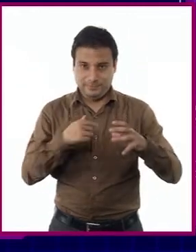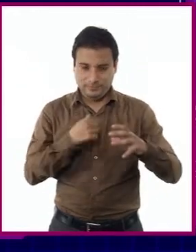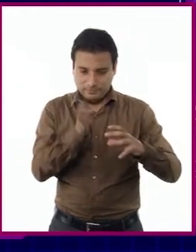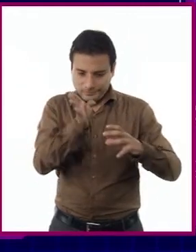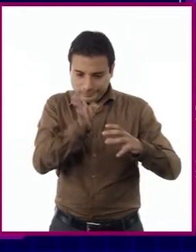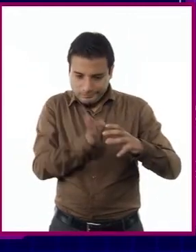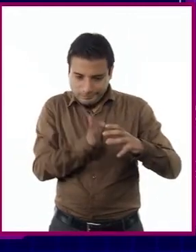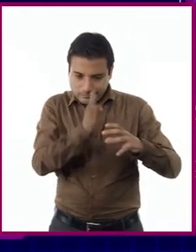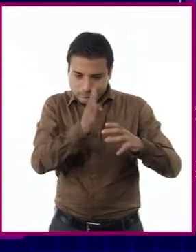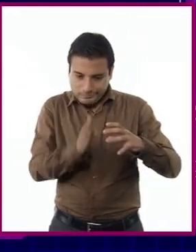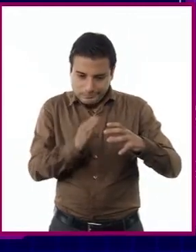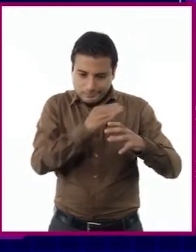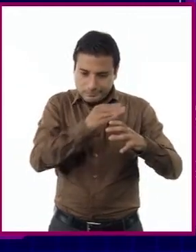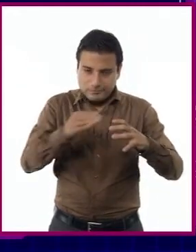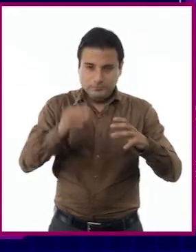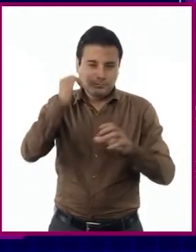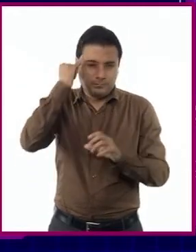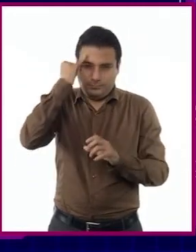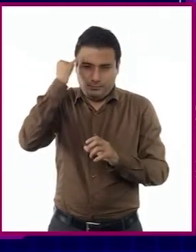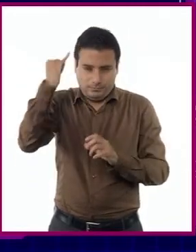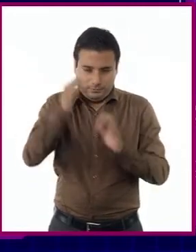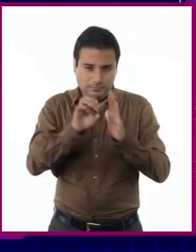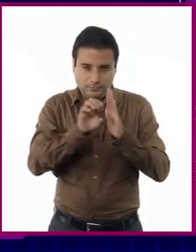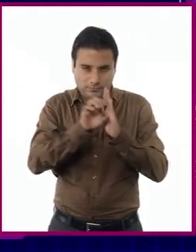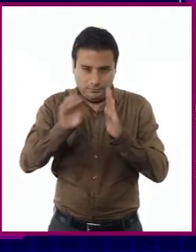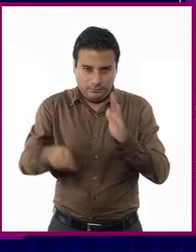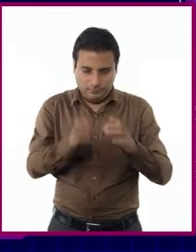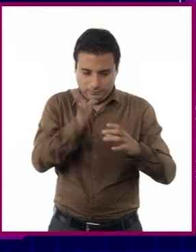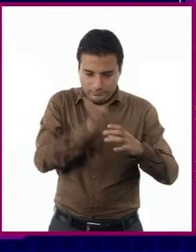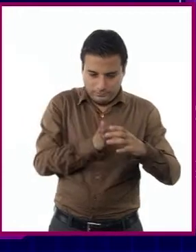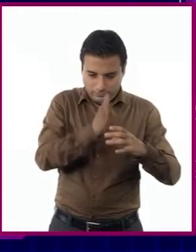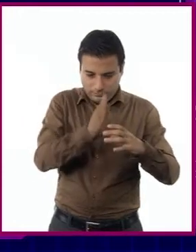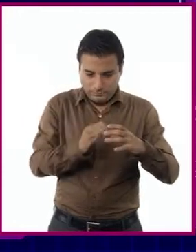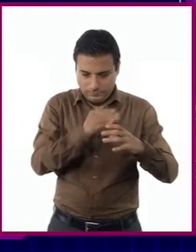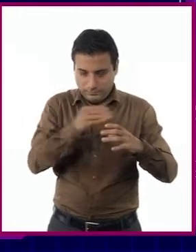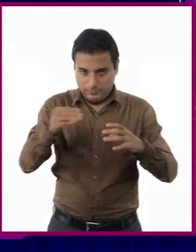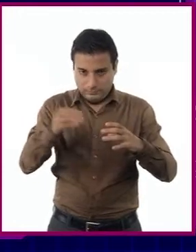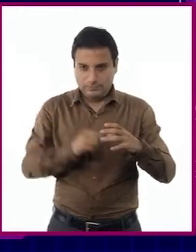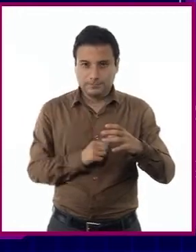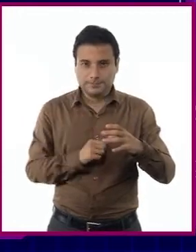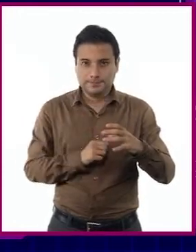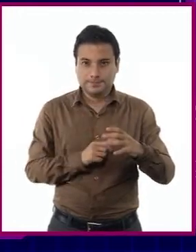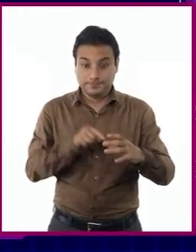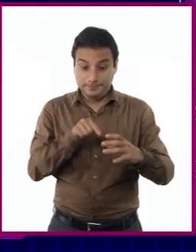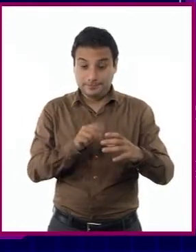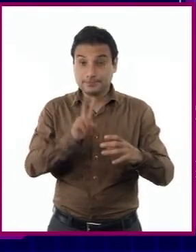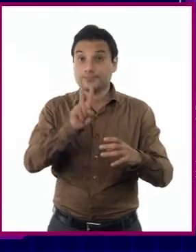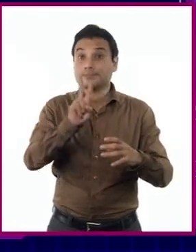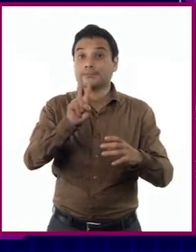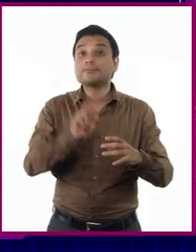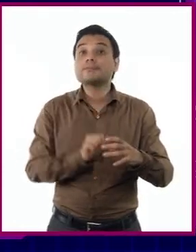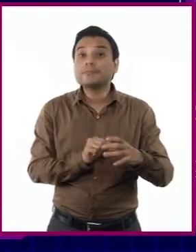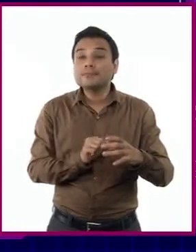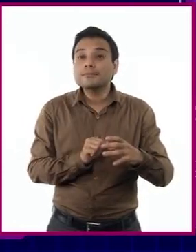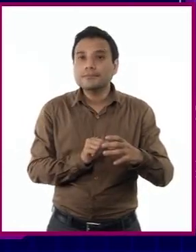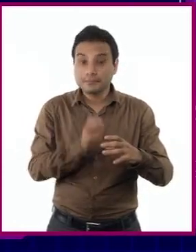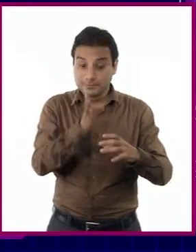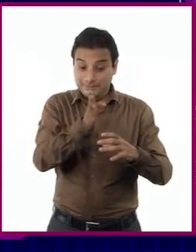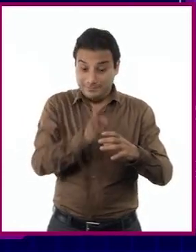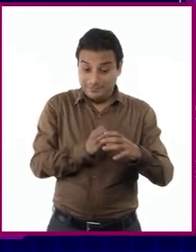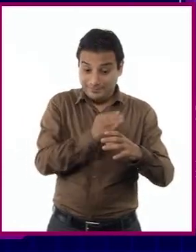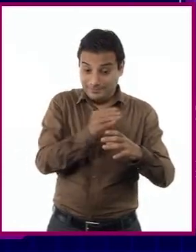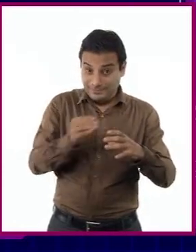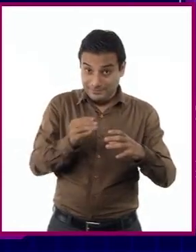indica en la imagen entonces el volumen del prisma recto será la suma de los volúmenes